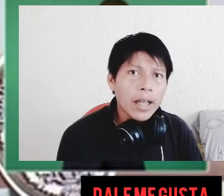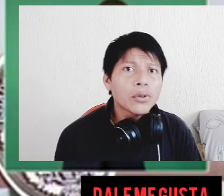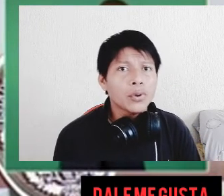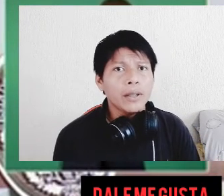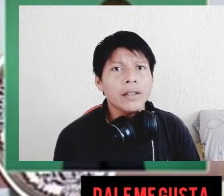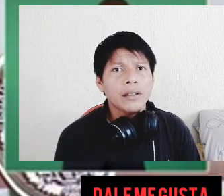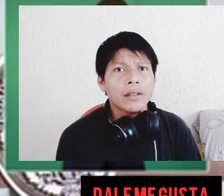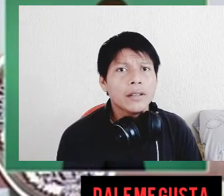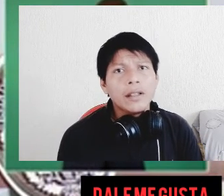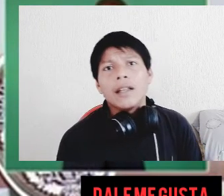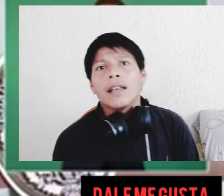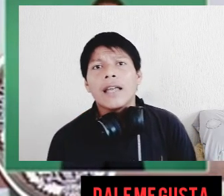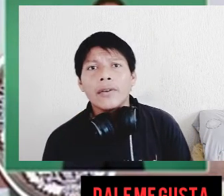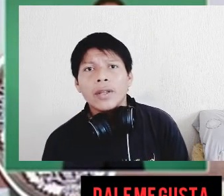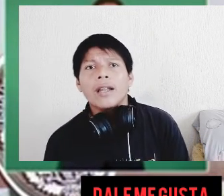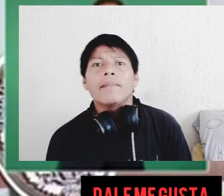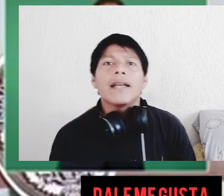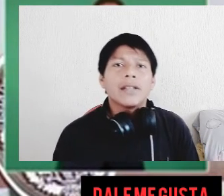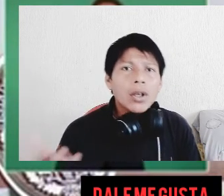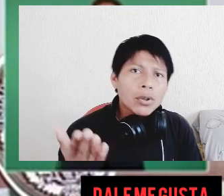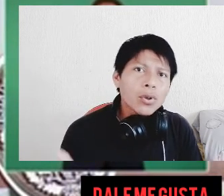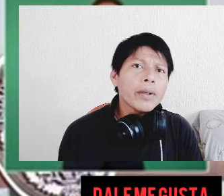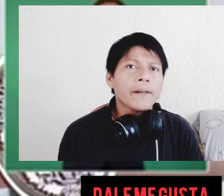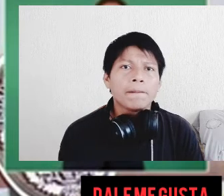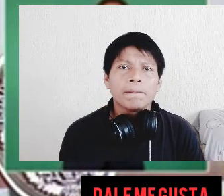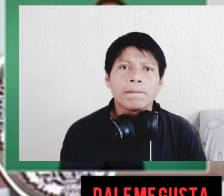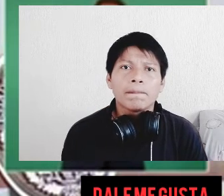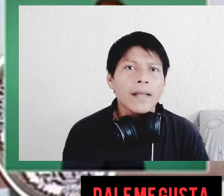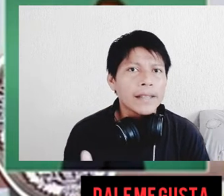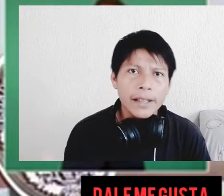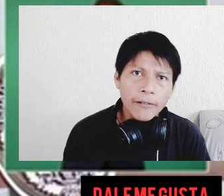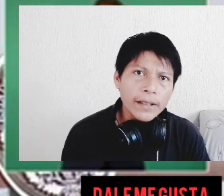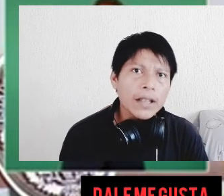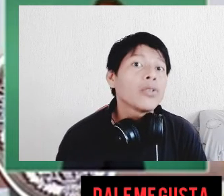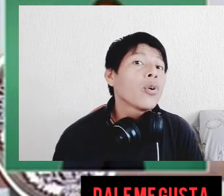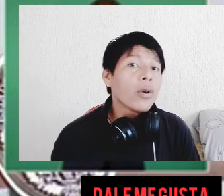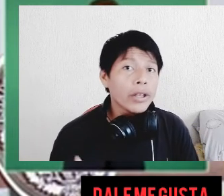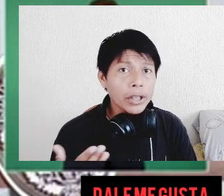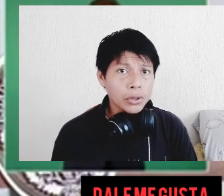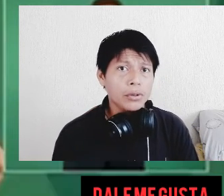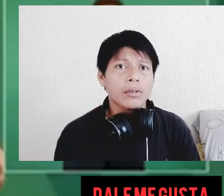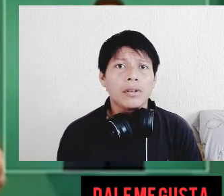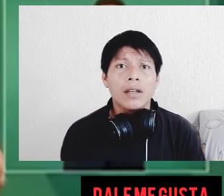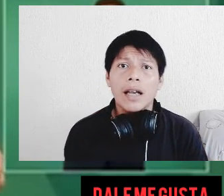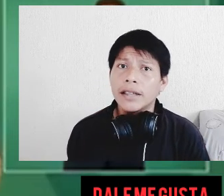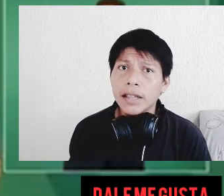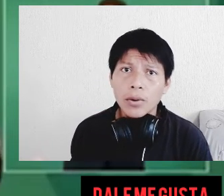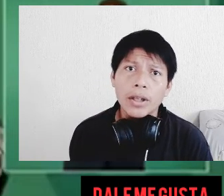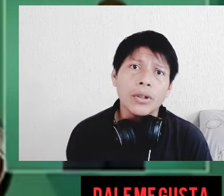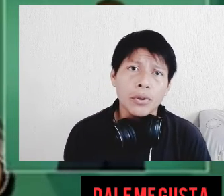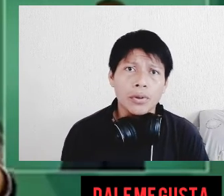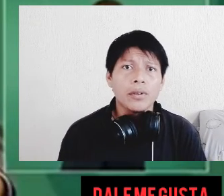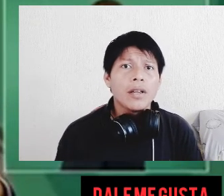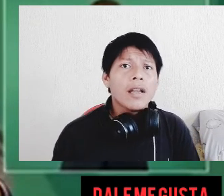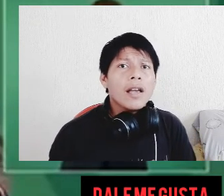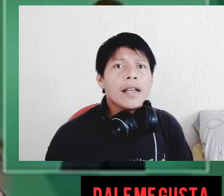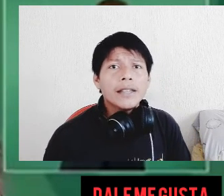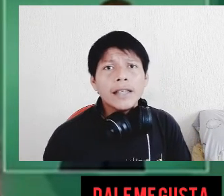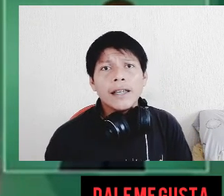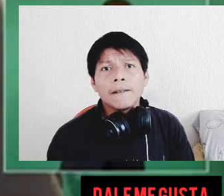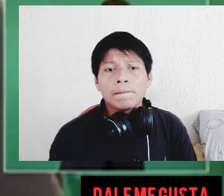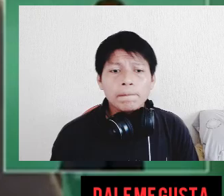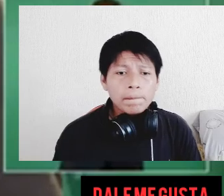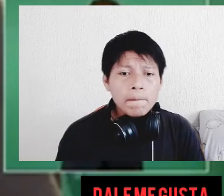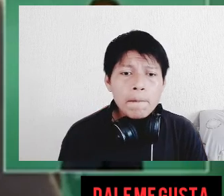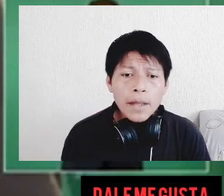del dólar sube, la deuda del país sube. Así de fácil, yo lo he dicho. Así lo he dicho yo.